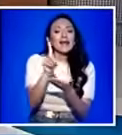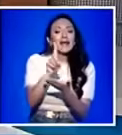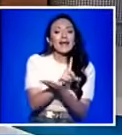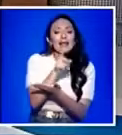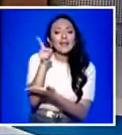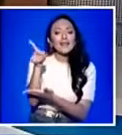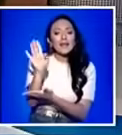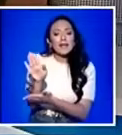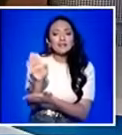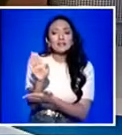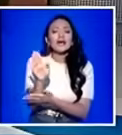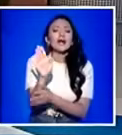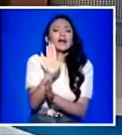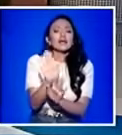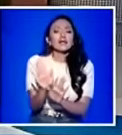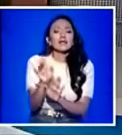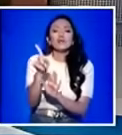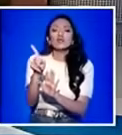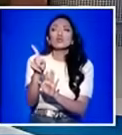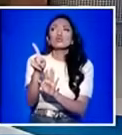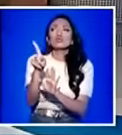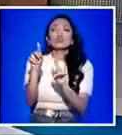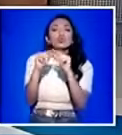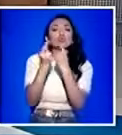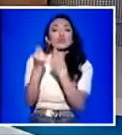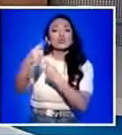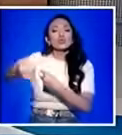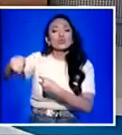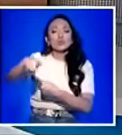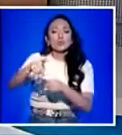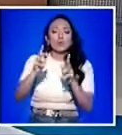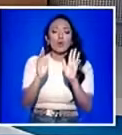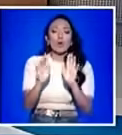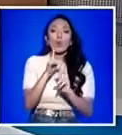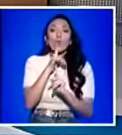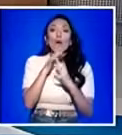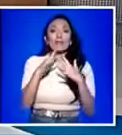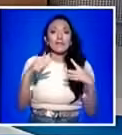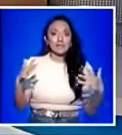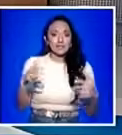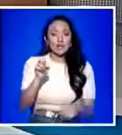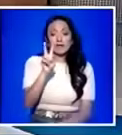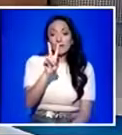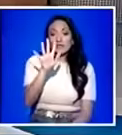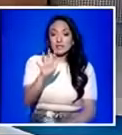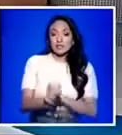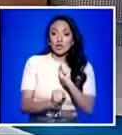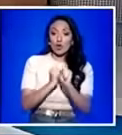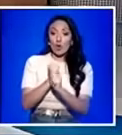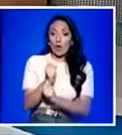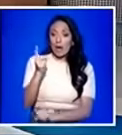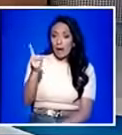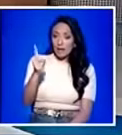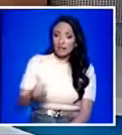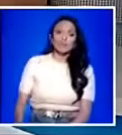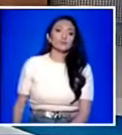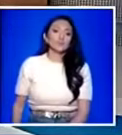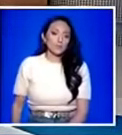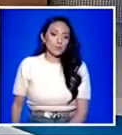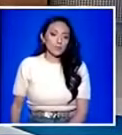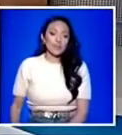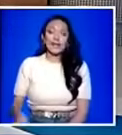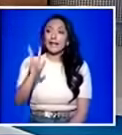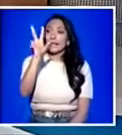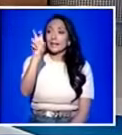sus bodas de plata. Les mandamos un abrazo a todos ellos. Son 25 años, Ale, en que los 30 adultos